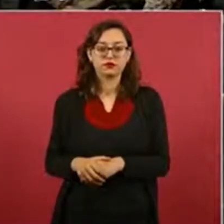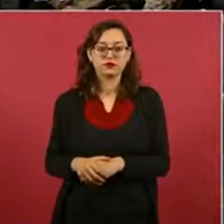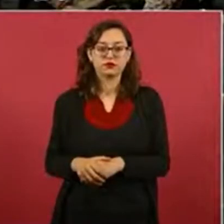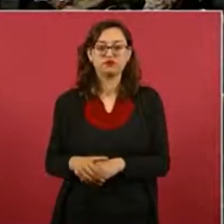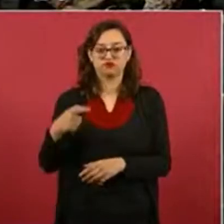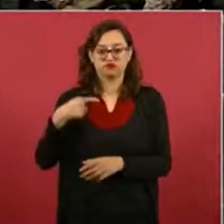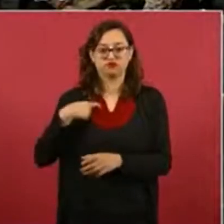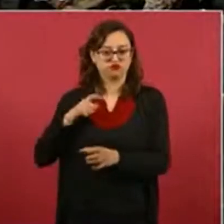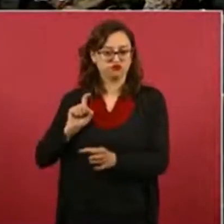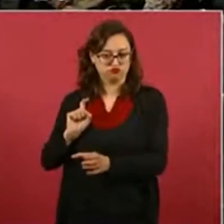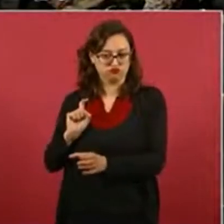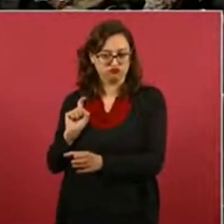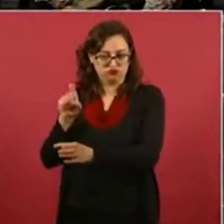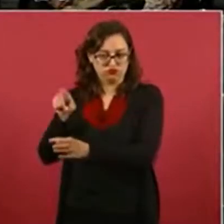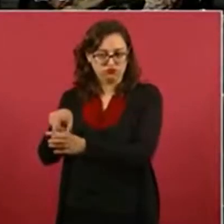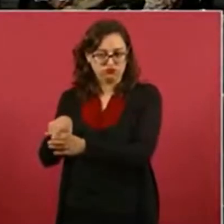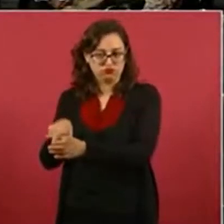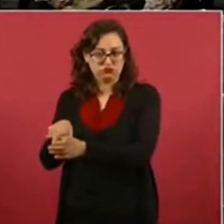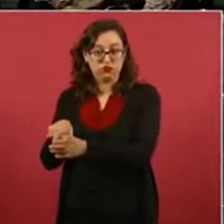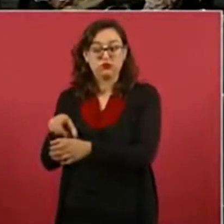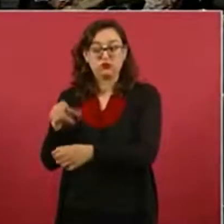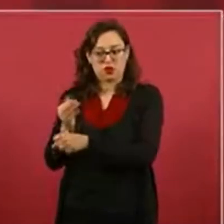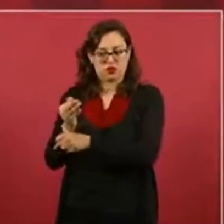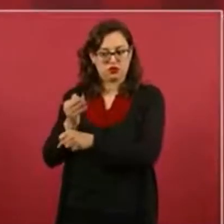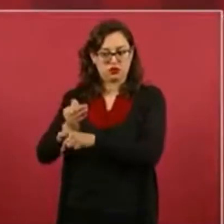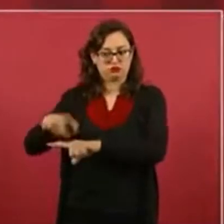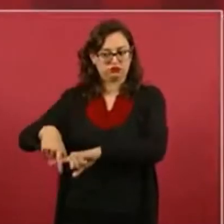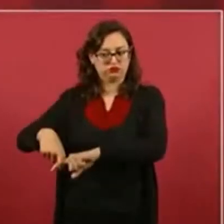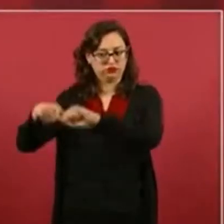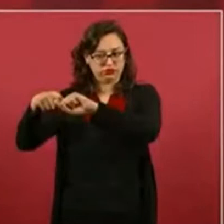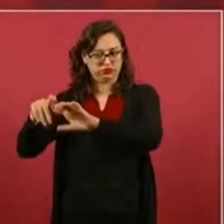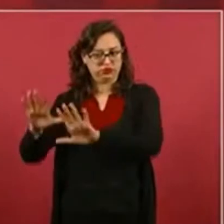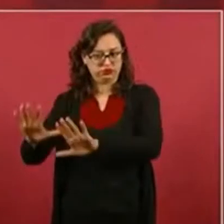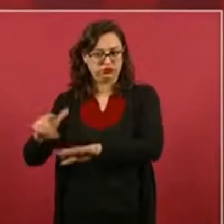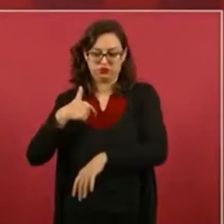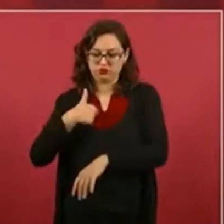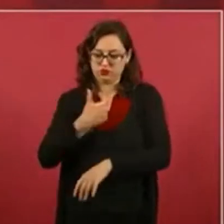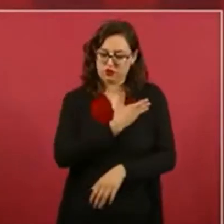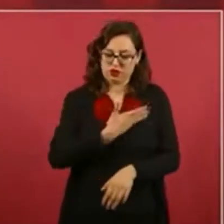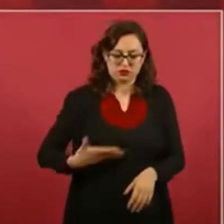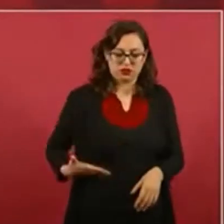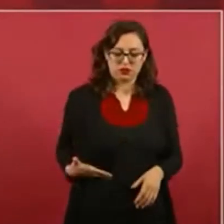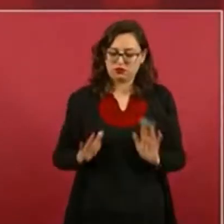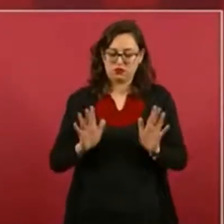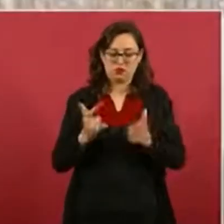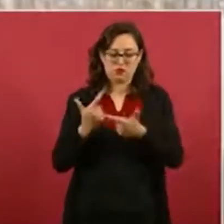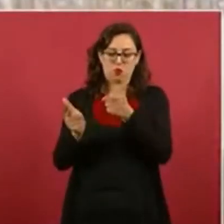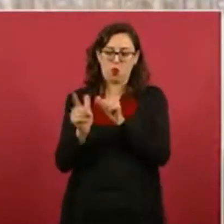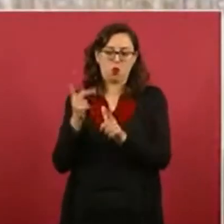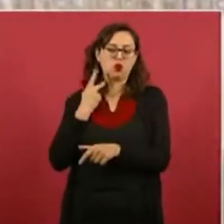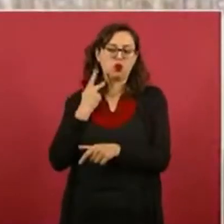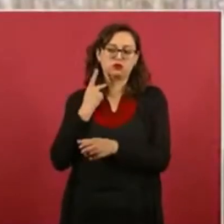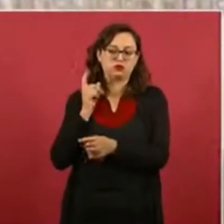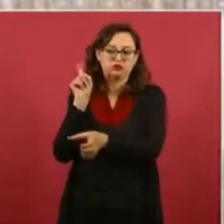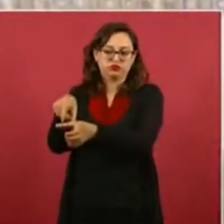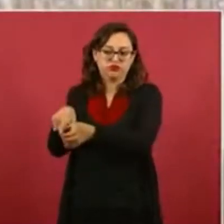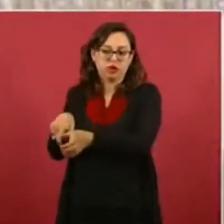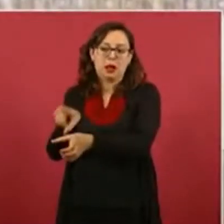estoy afiliado pero tengo licencia porque ahora soy presidente